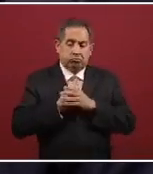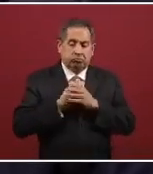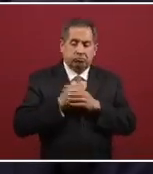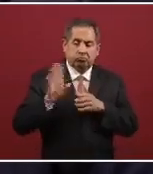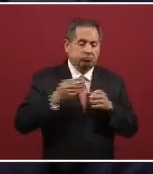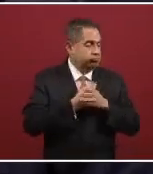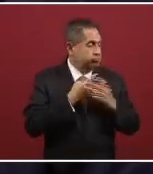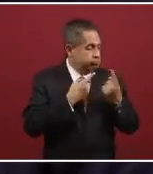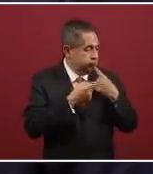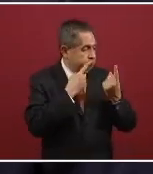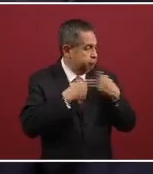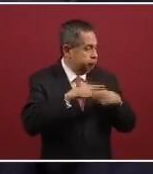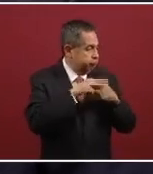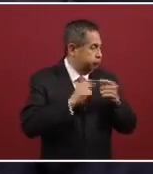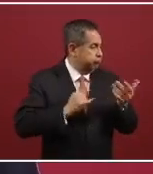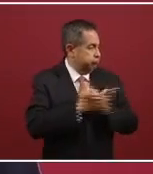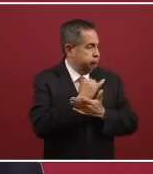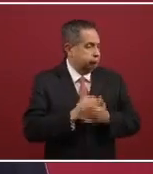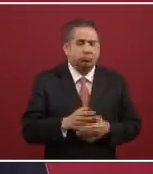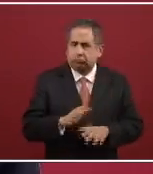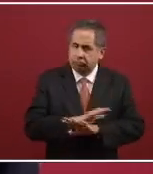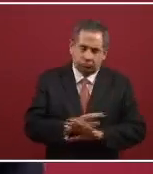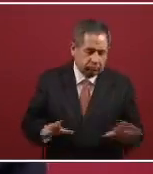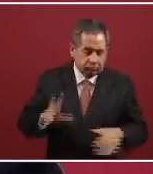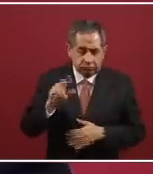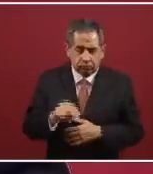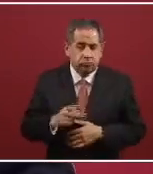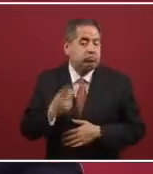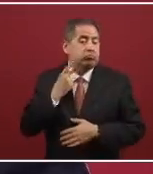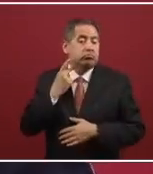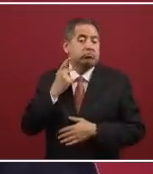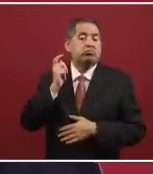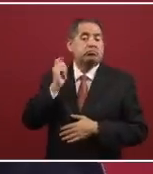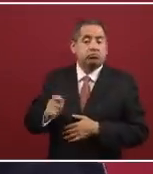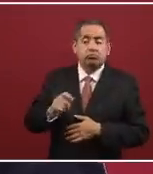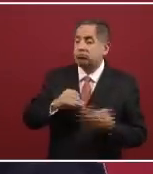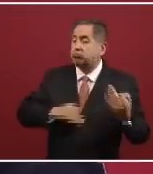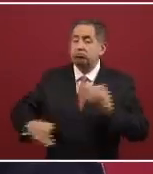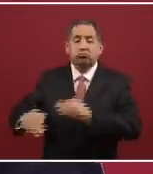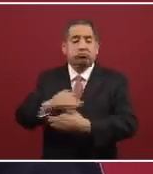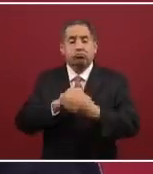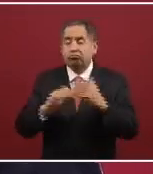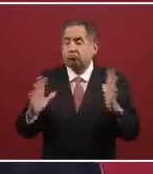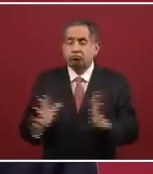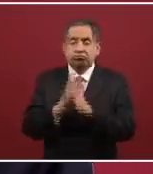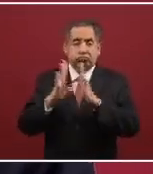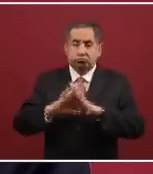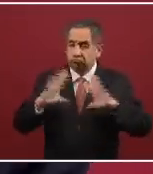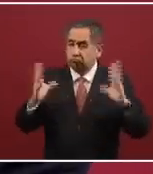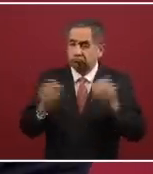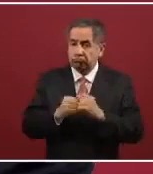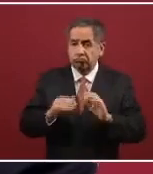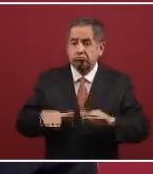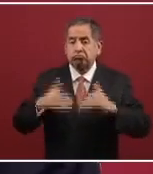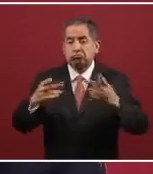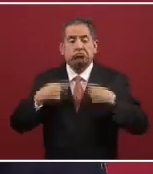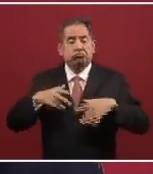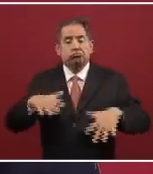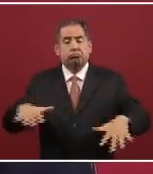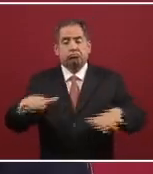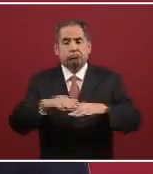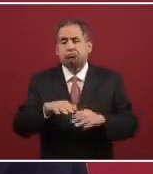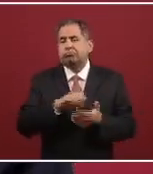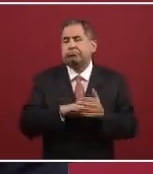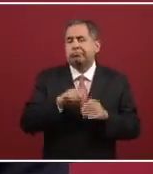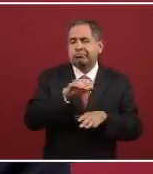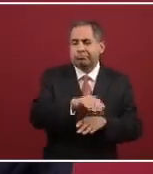políticos. No, la política es asunto de todos. Y es como lo de los